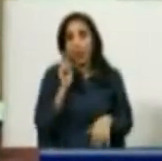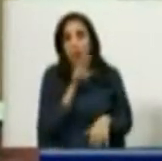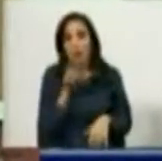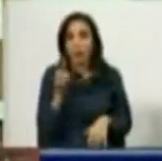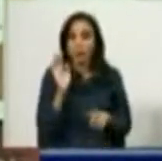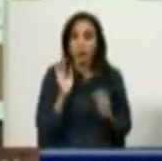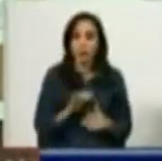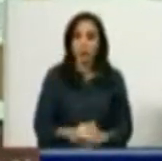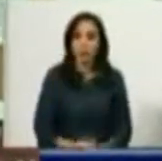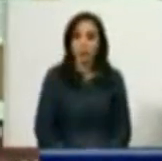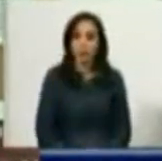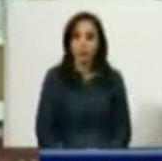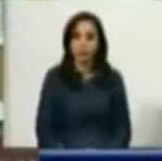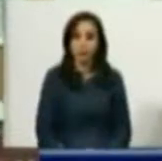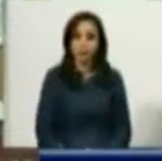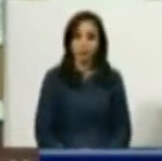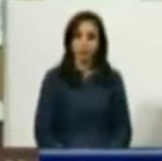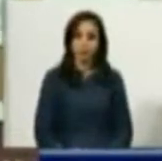ah